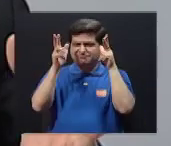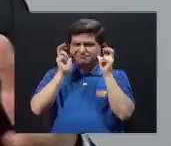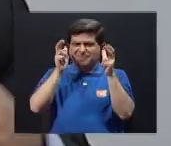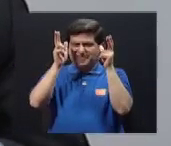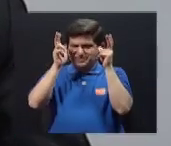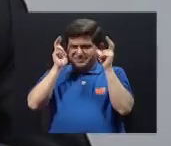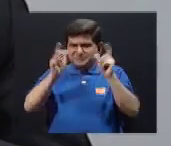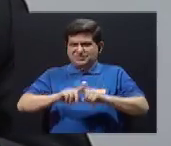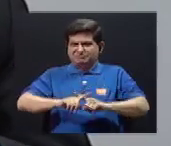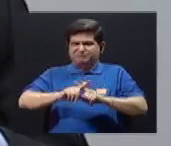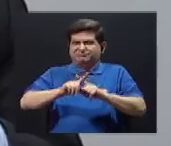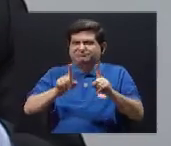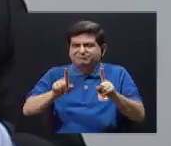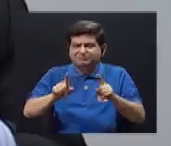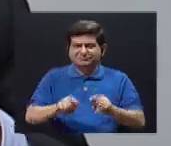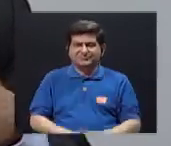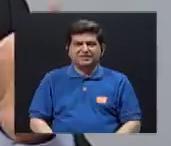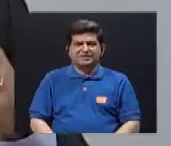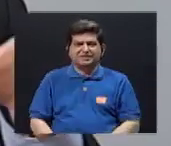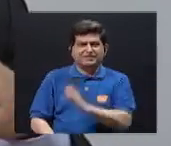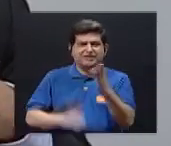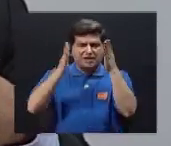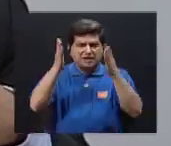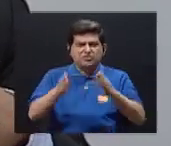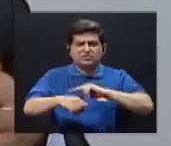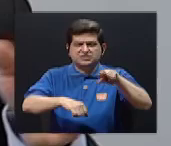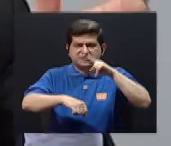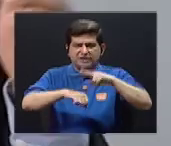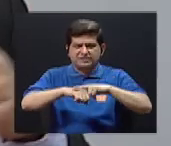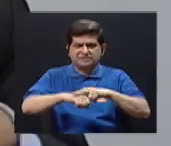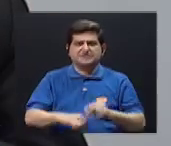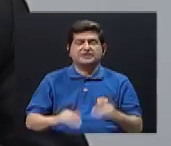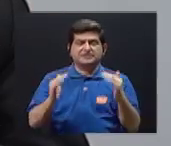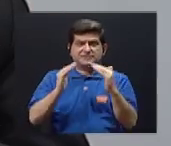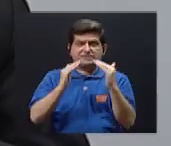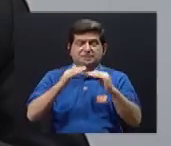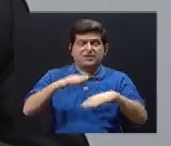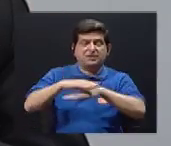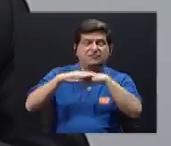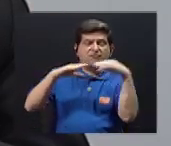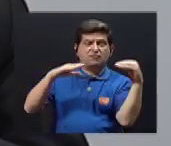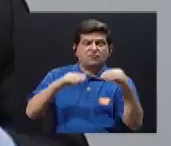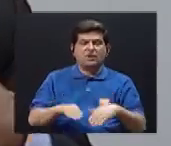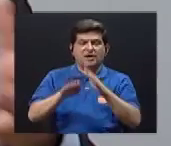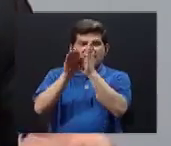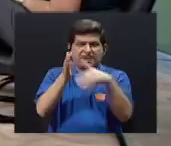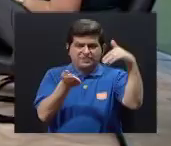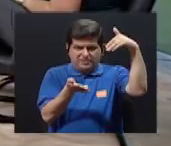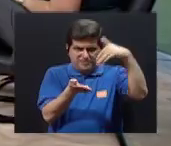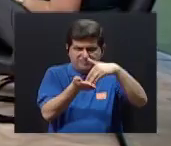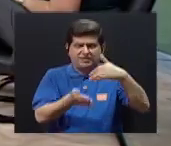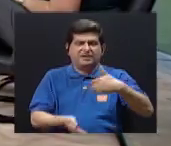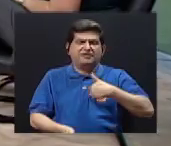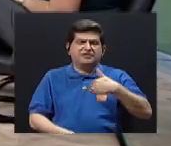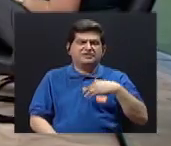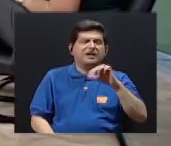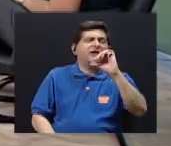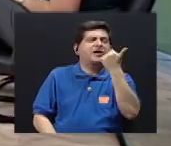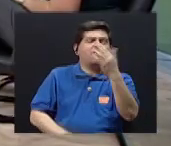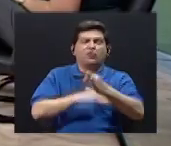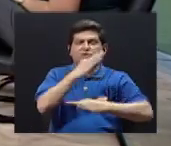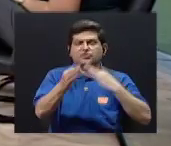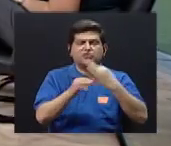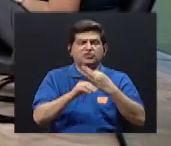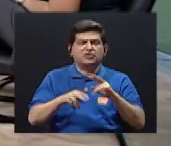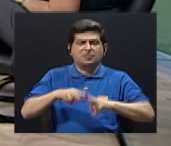percepción incluso acerca del tico promedio que vive fuera del gran área metropolitana y que de repente tiene